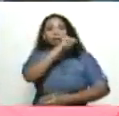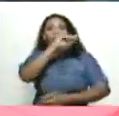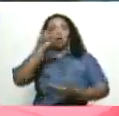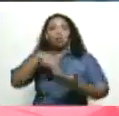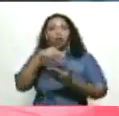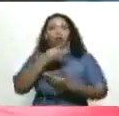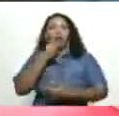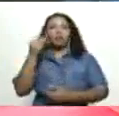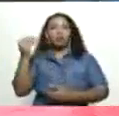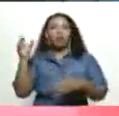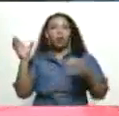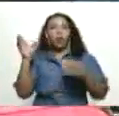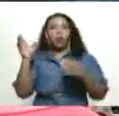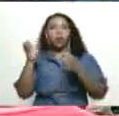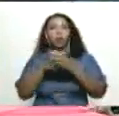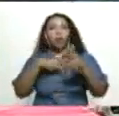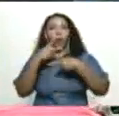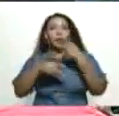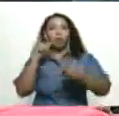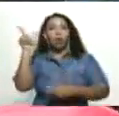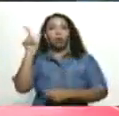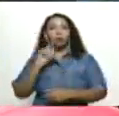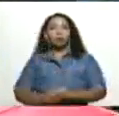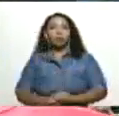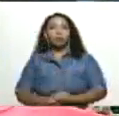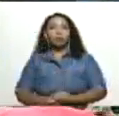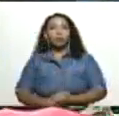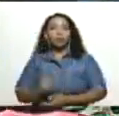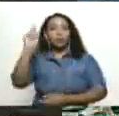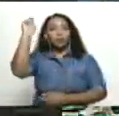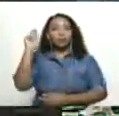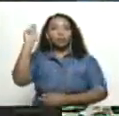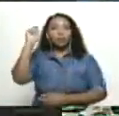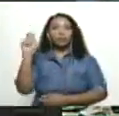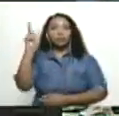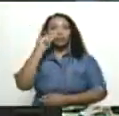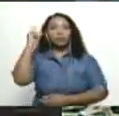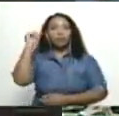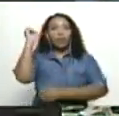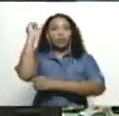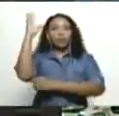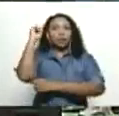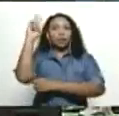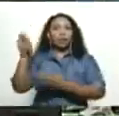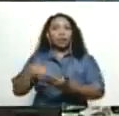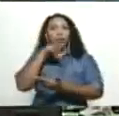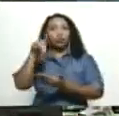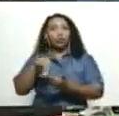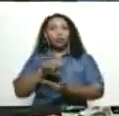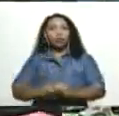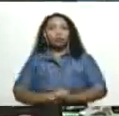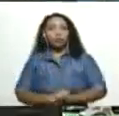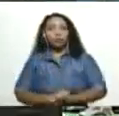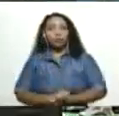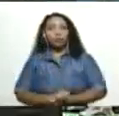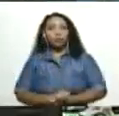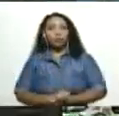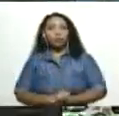del Partido, de los diputados y diputadas a la Asamblea Nacional,